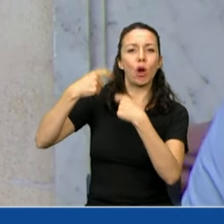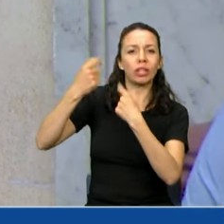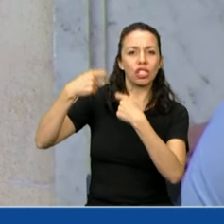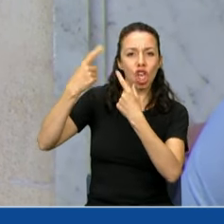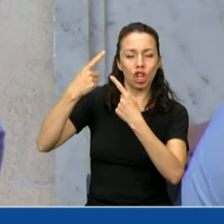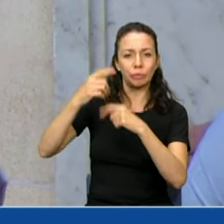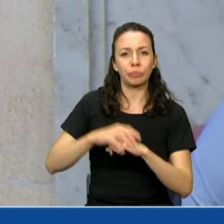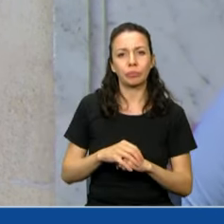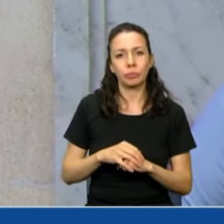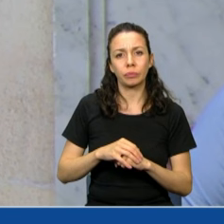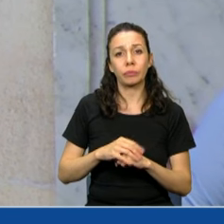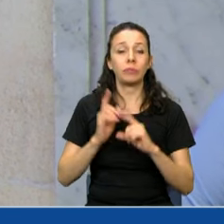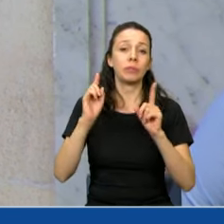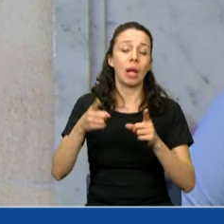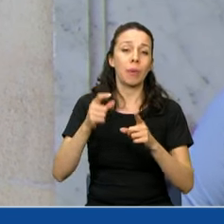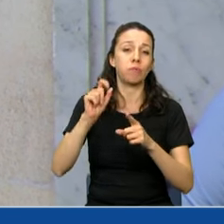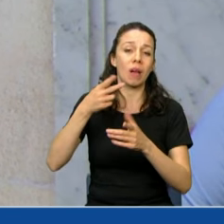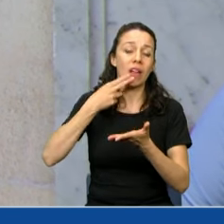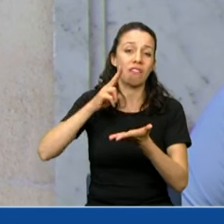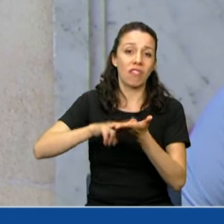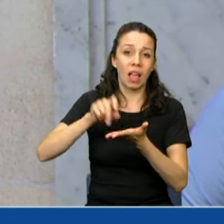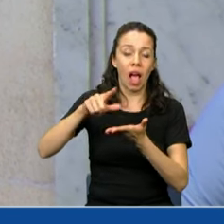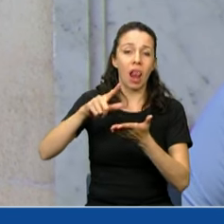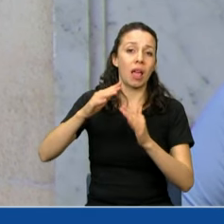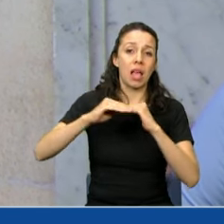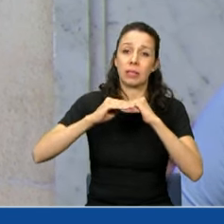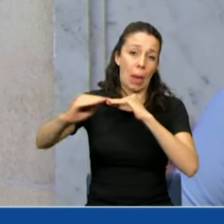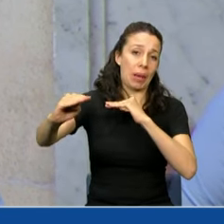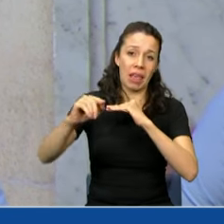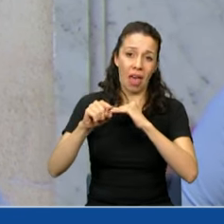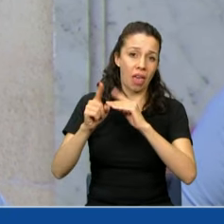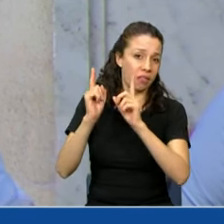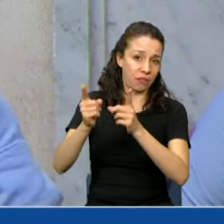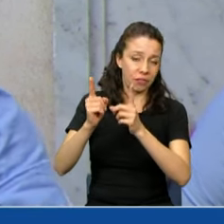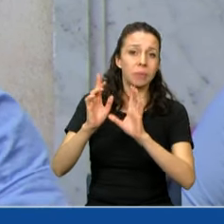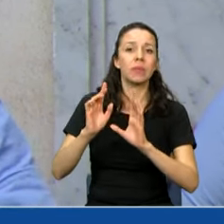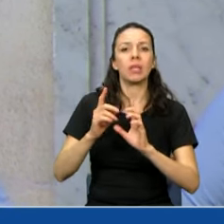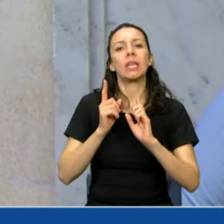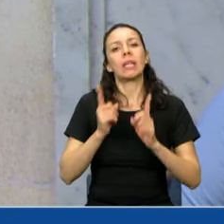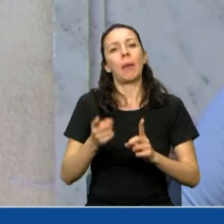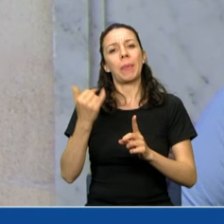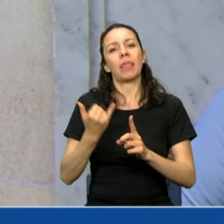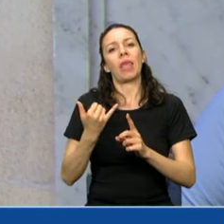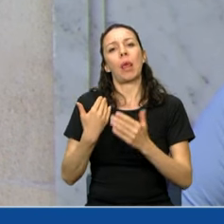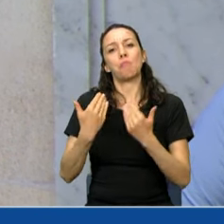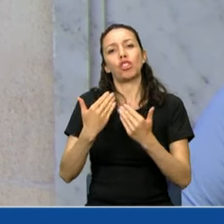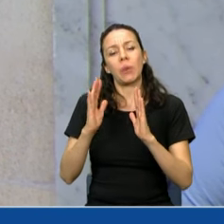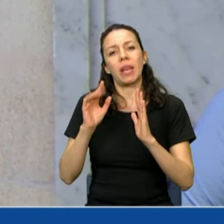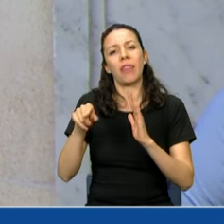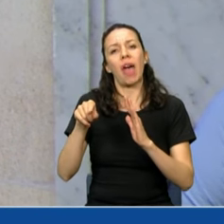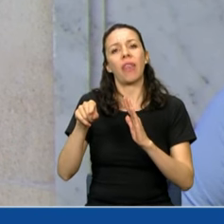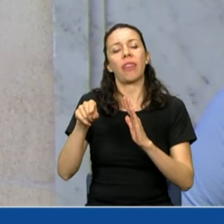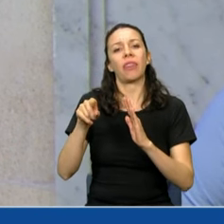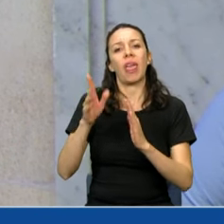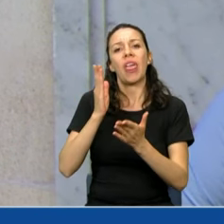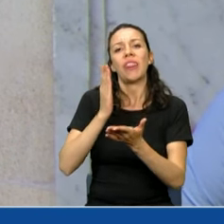claramente estabilidad fiscal y la posibilidad acá también de empezar a enumerar los que son los